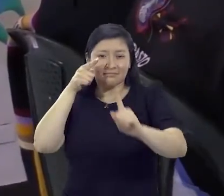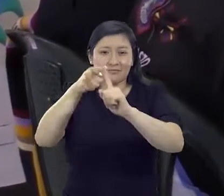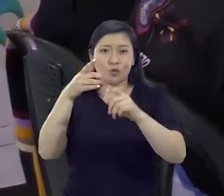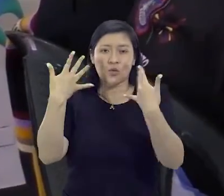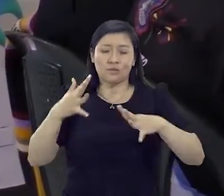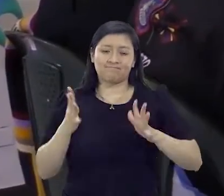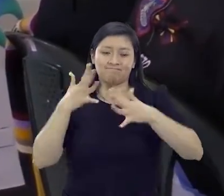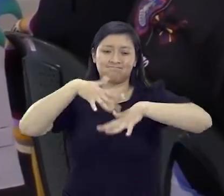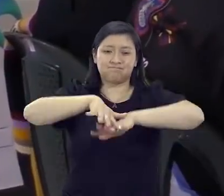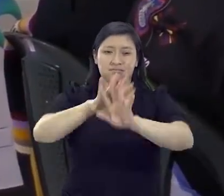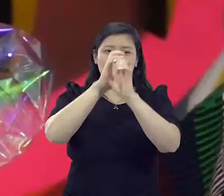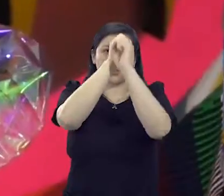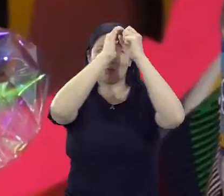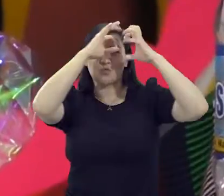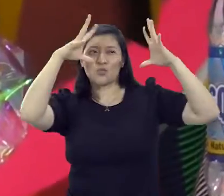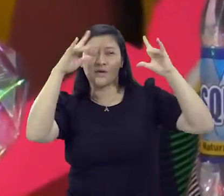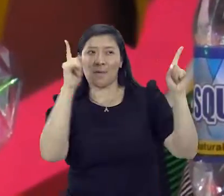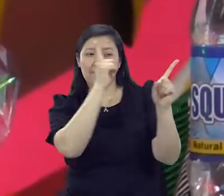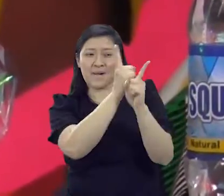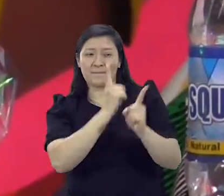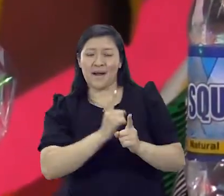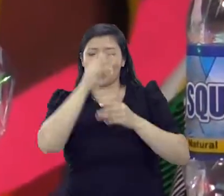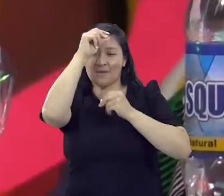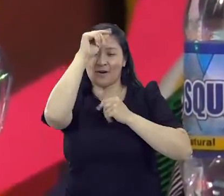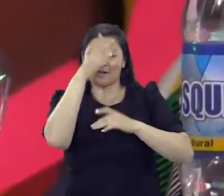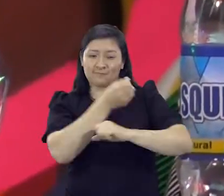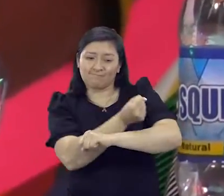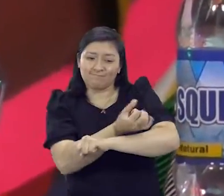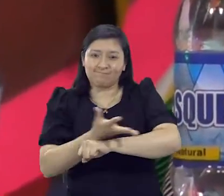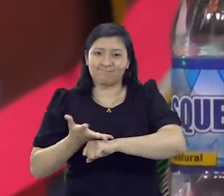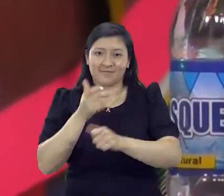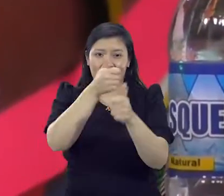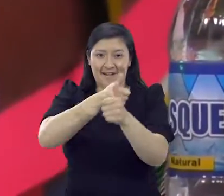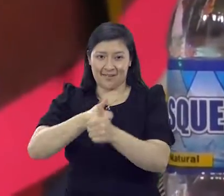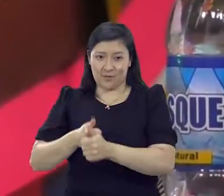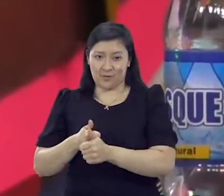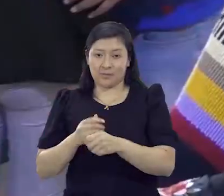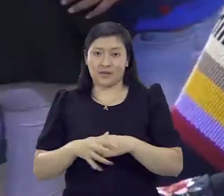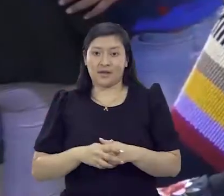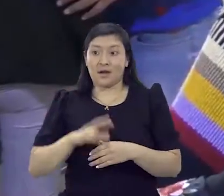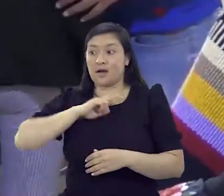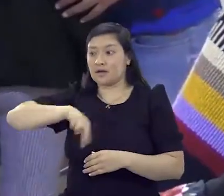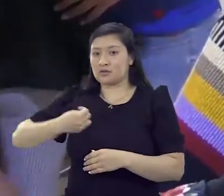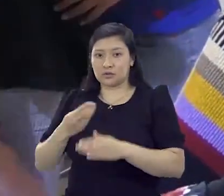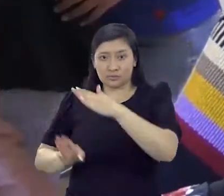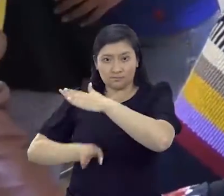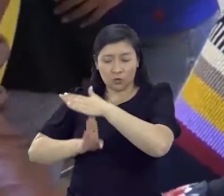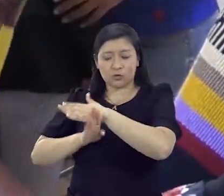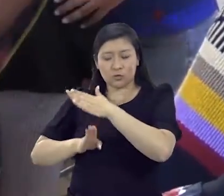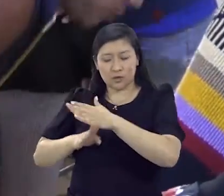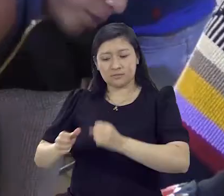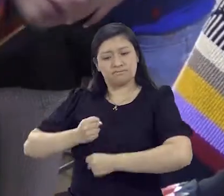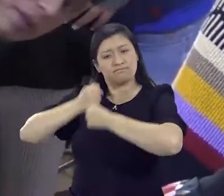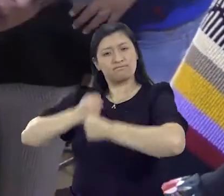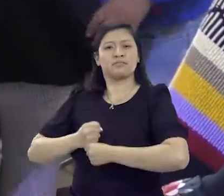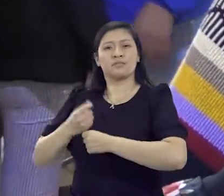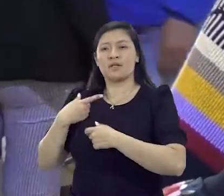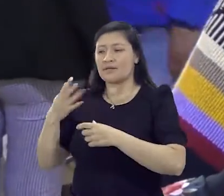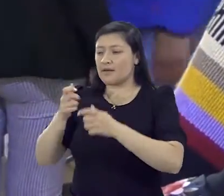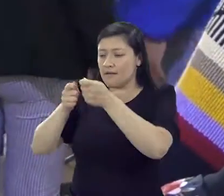se convierte en un tejido de sueños y de valores ciudadanos también seguir fortaleciendo el tejido de la wang a seguir